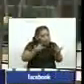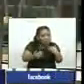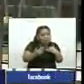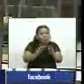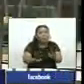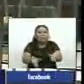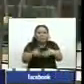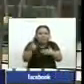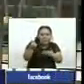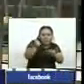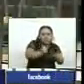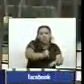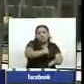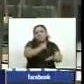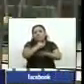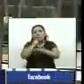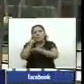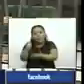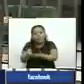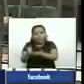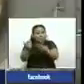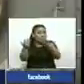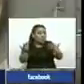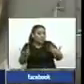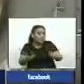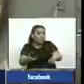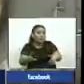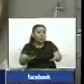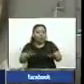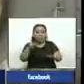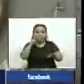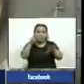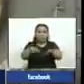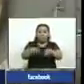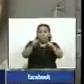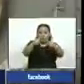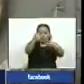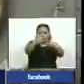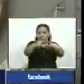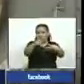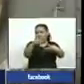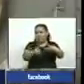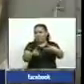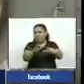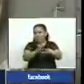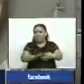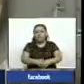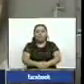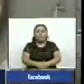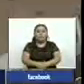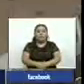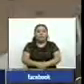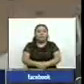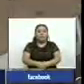estaban destinados los fondos y ordenó que quede suspendido el decreto como medida cautelar.